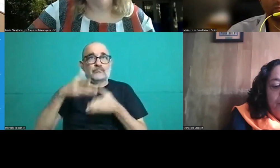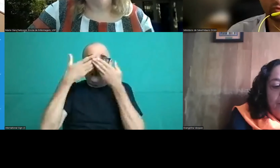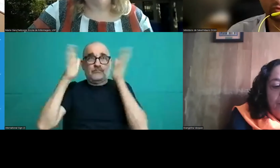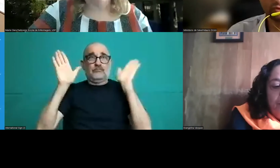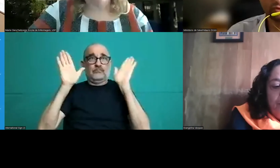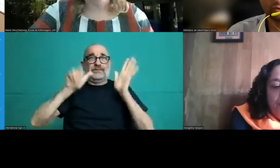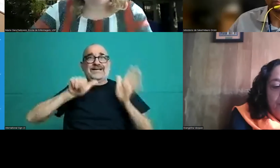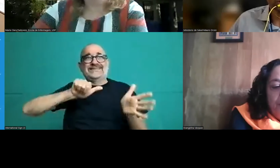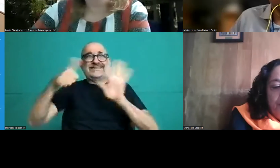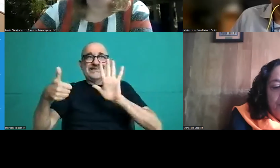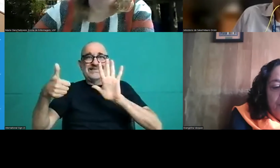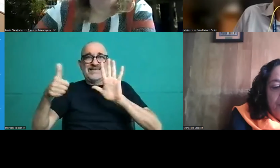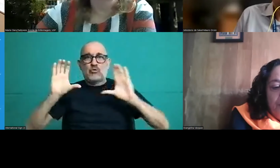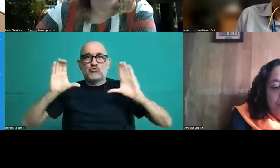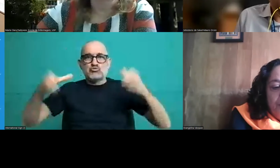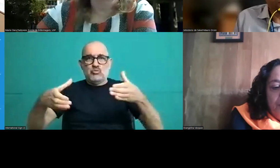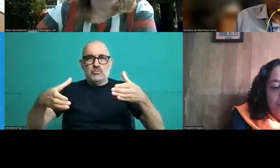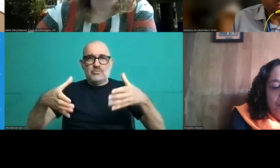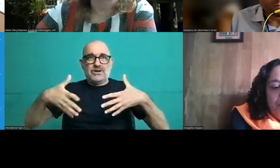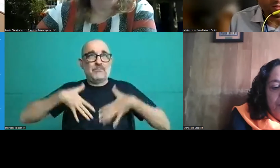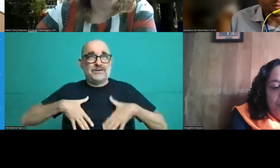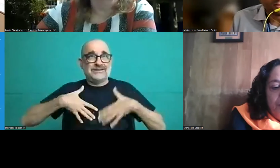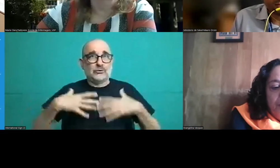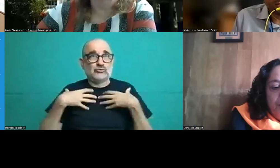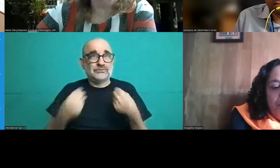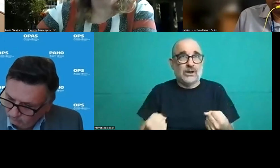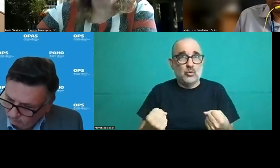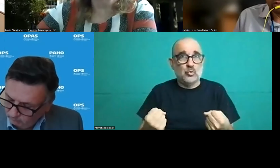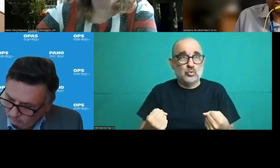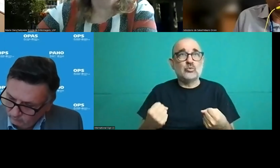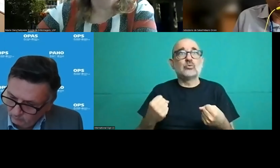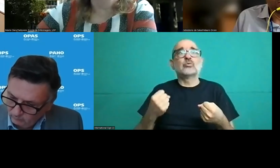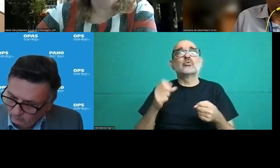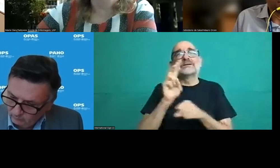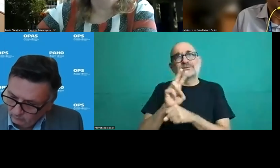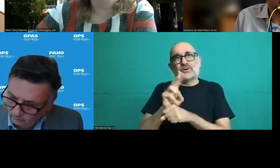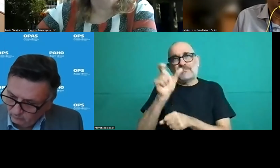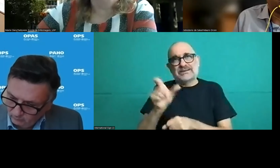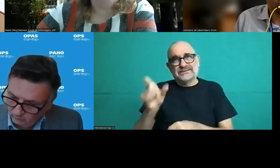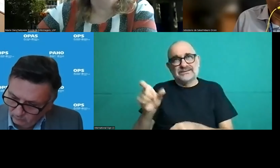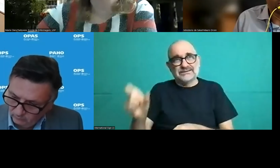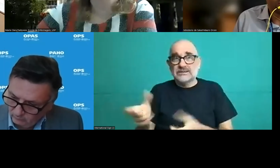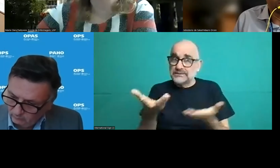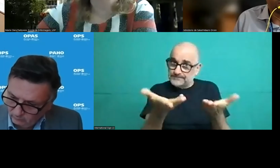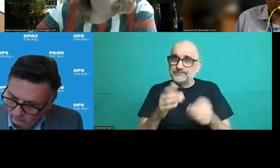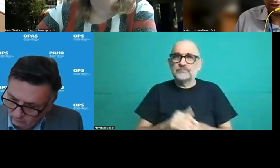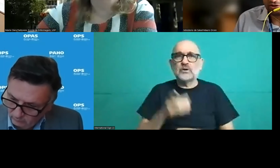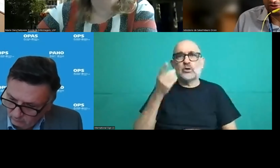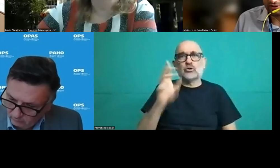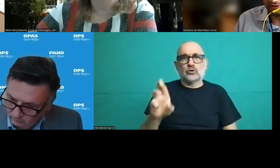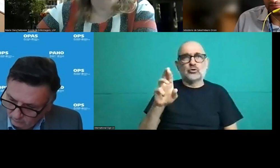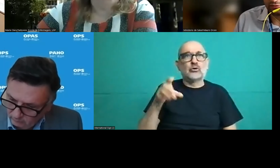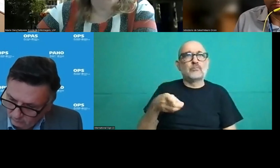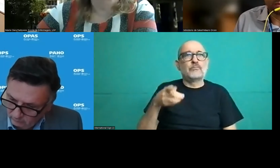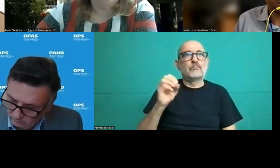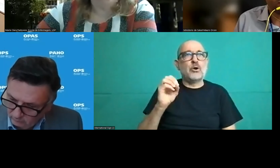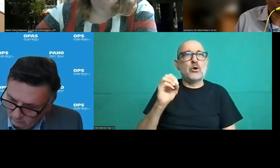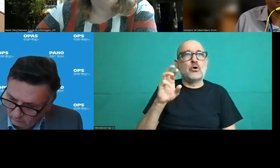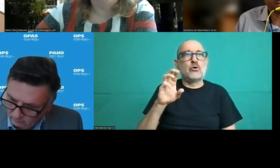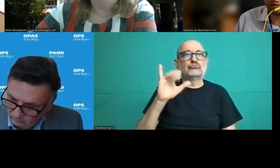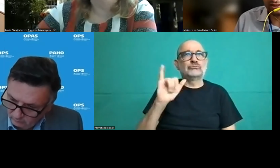Muchas gracias. Efectivamente, tenemos Chile tiene el honor y el privilegio de ser